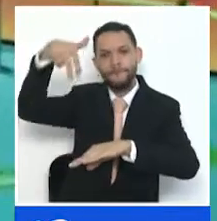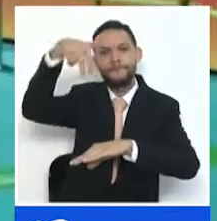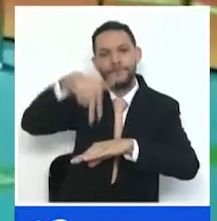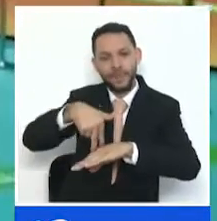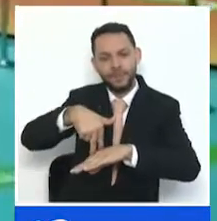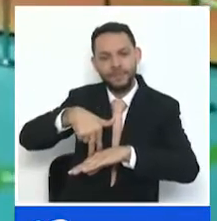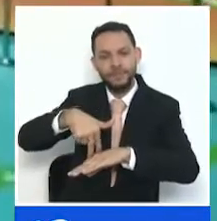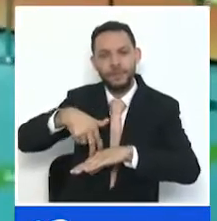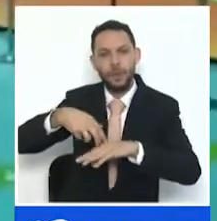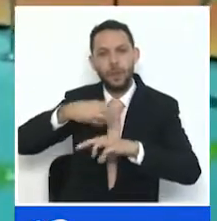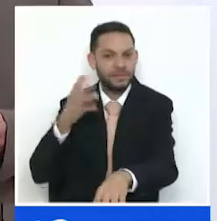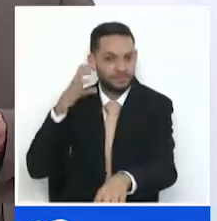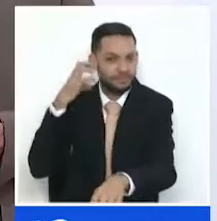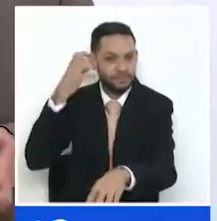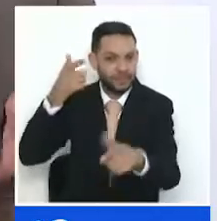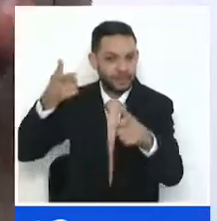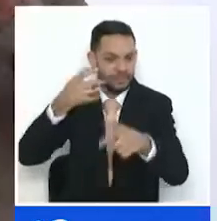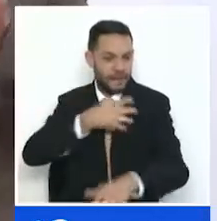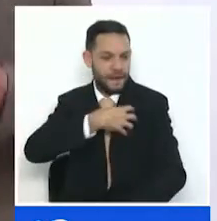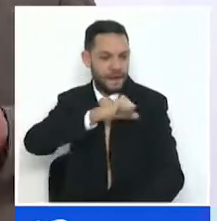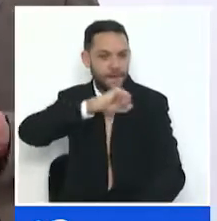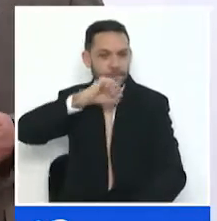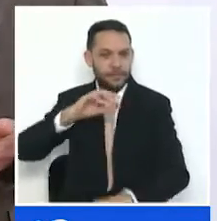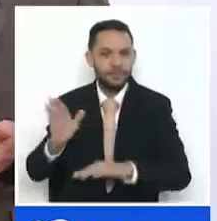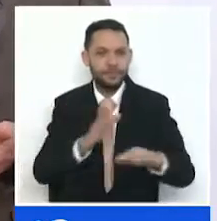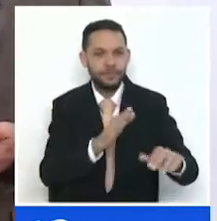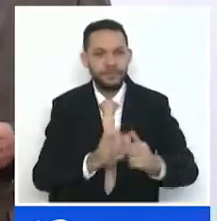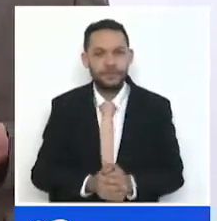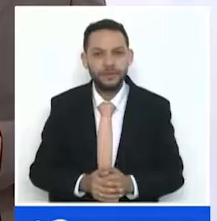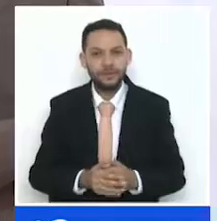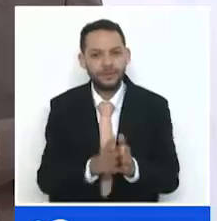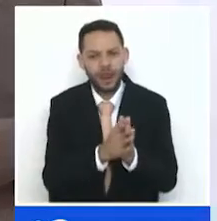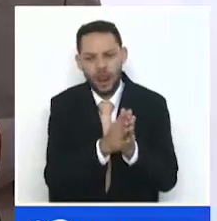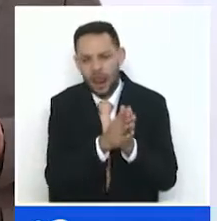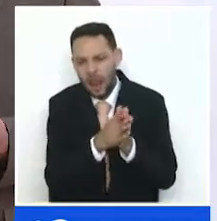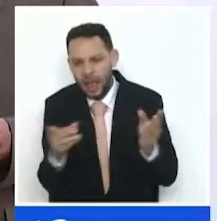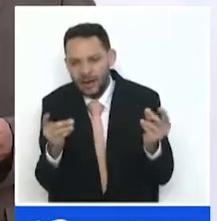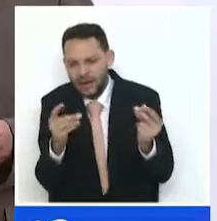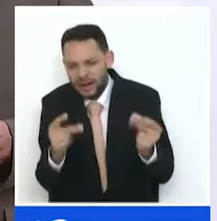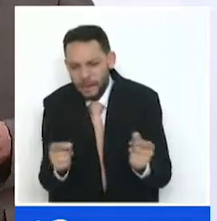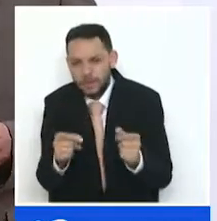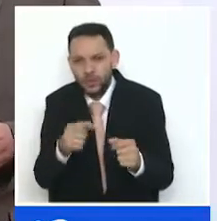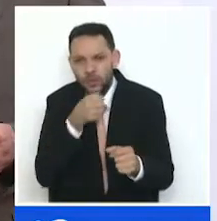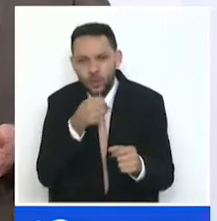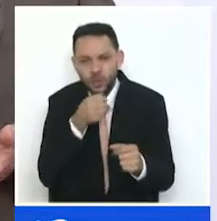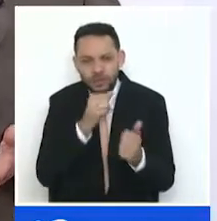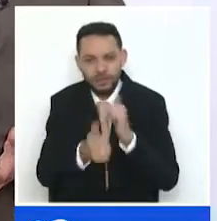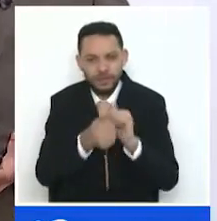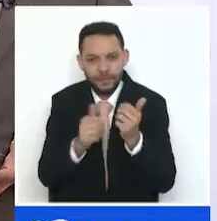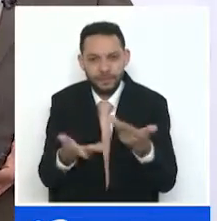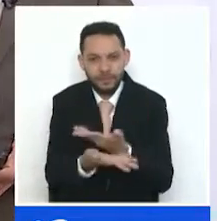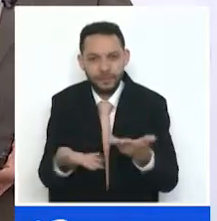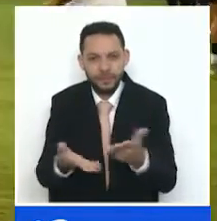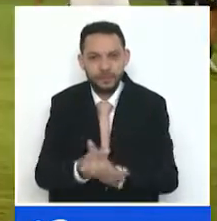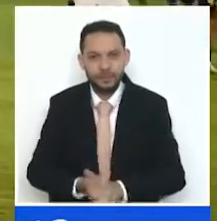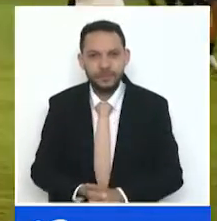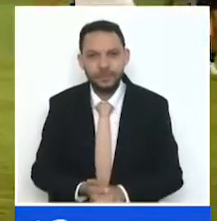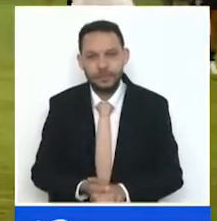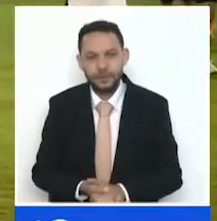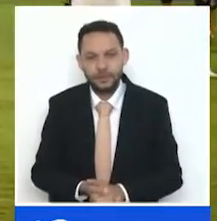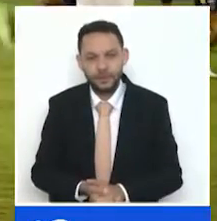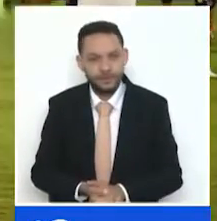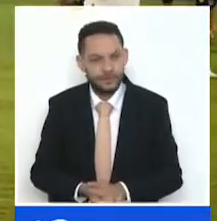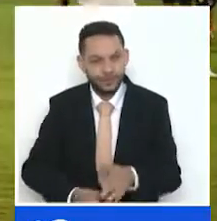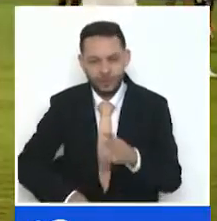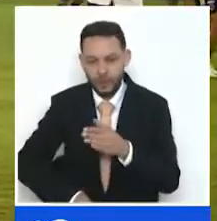en el Mundial de Sudáfrica. A continuación, bloque de noticias rápidas aquí en nuestra sección deportiva. La